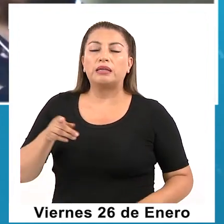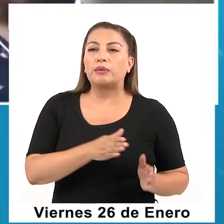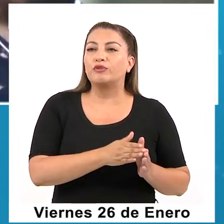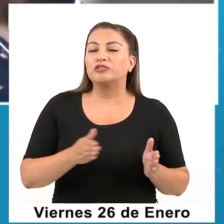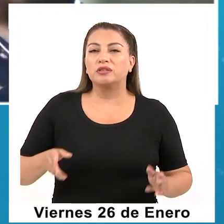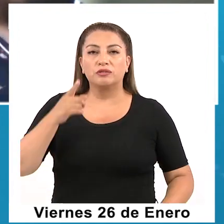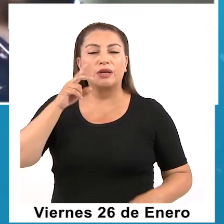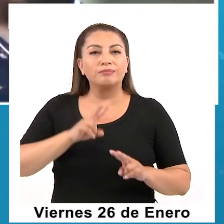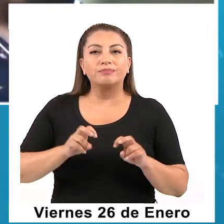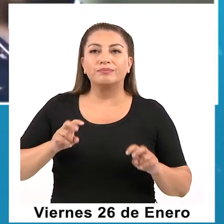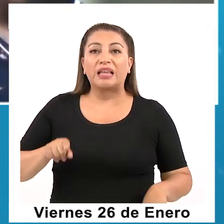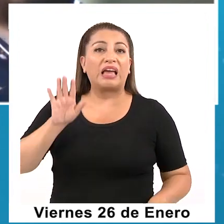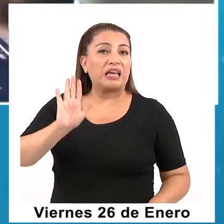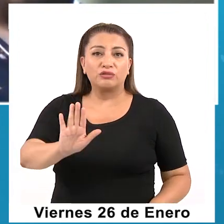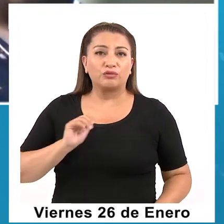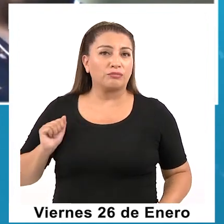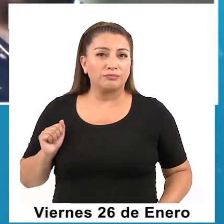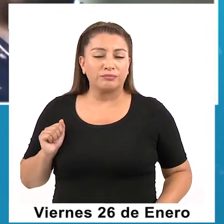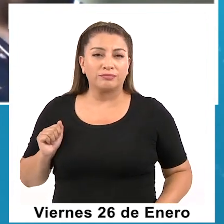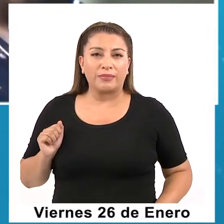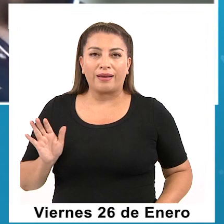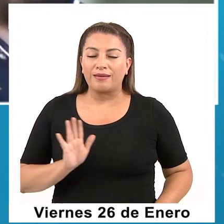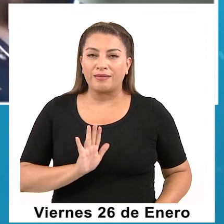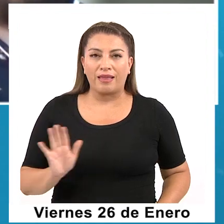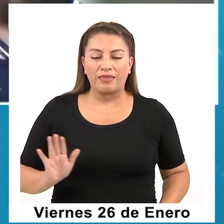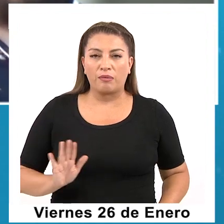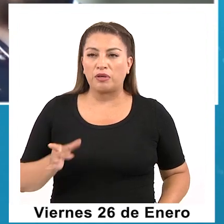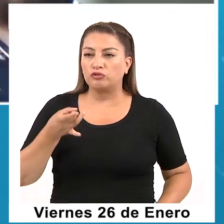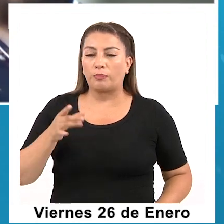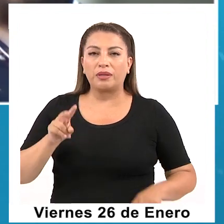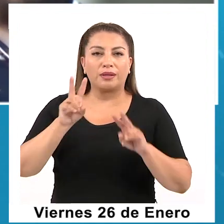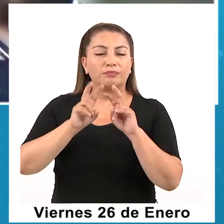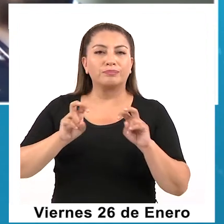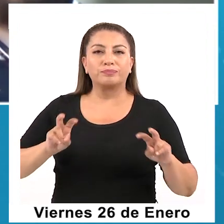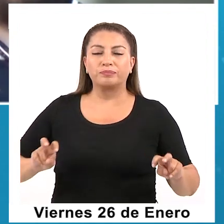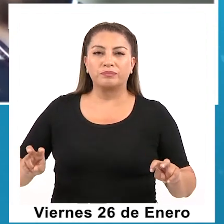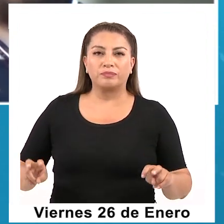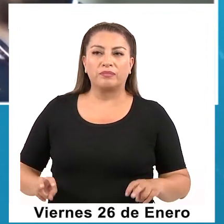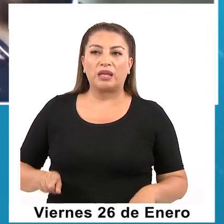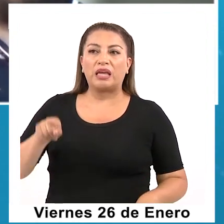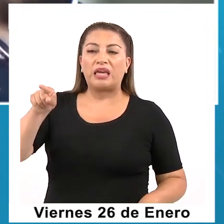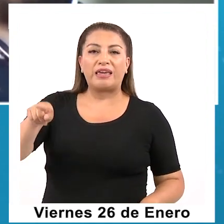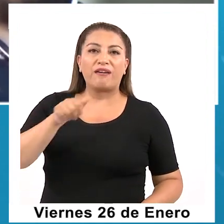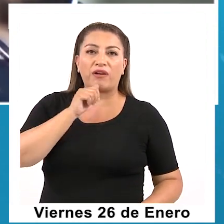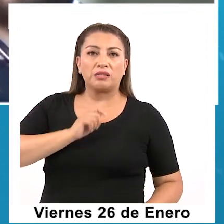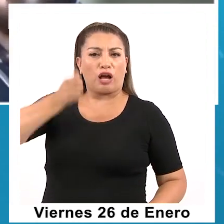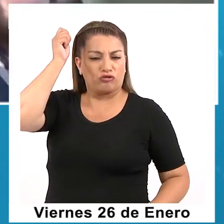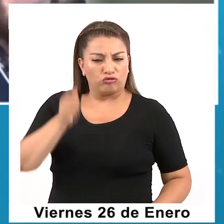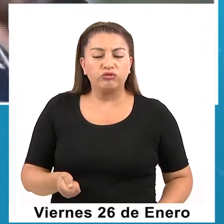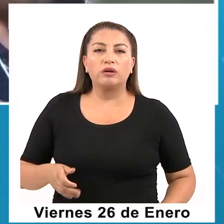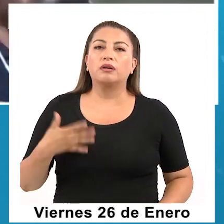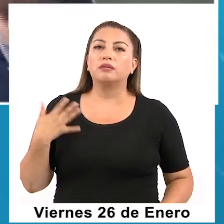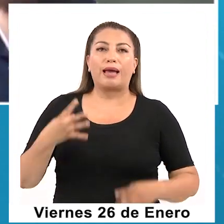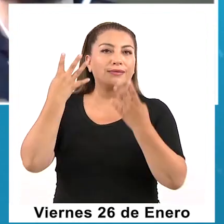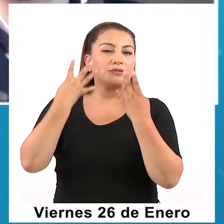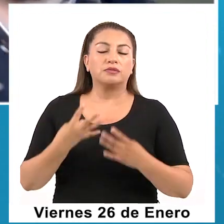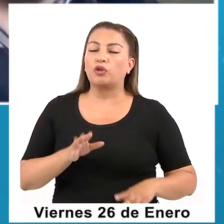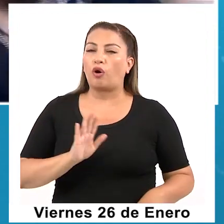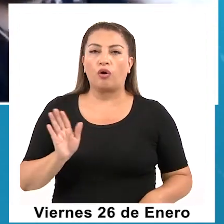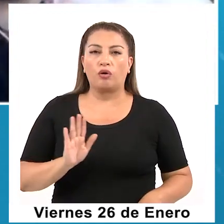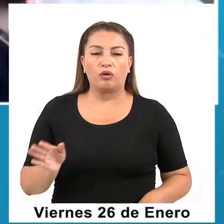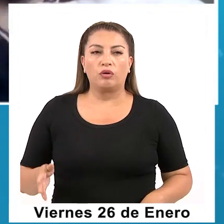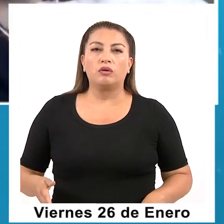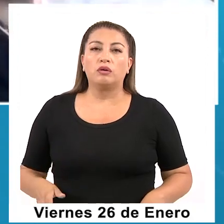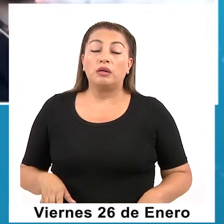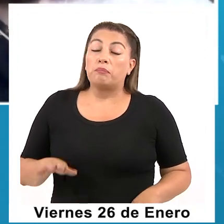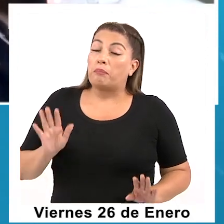proceso investigativo es eso, no es más que lo que estamos hablando. Todavía ella no ha sido condenada a nada, simplemente ya. se le notificó que Pero está siendo